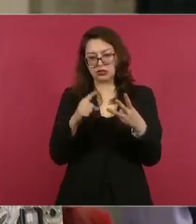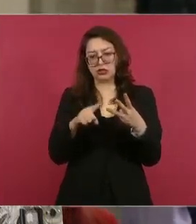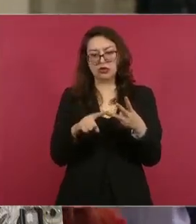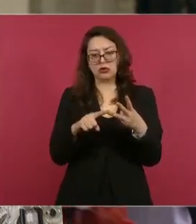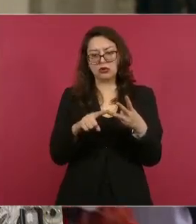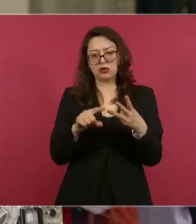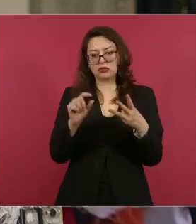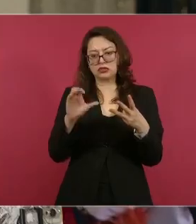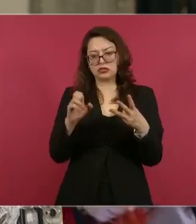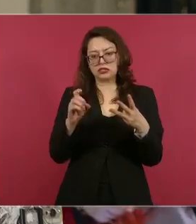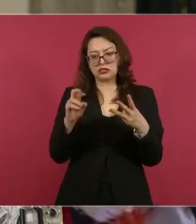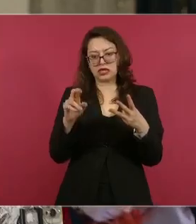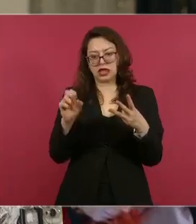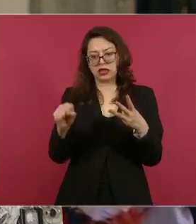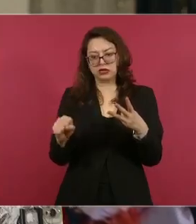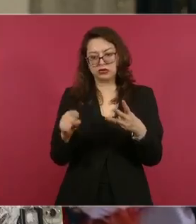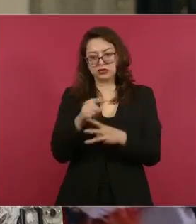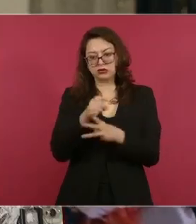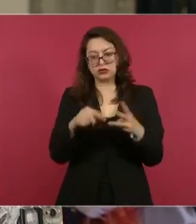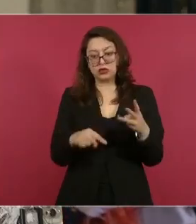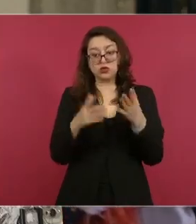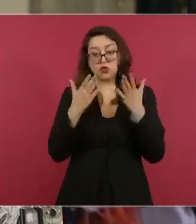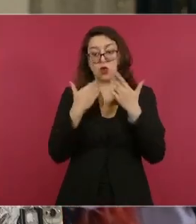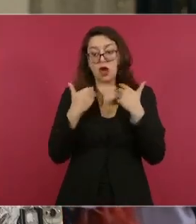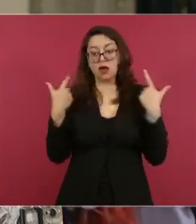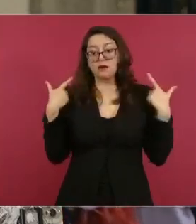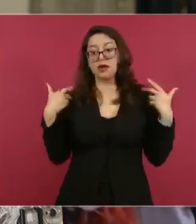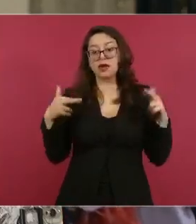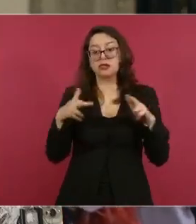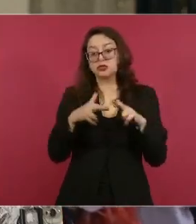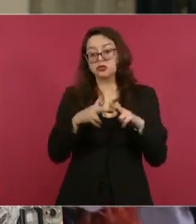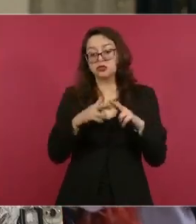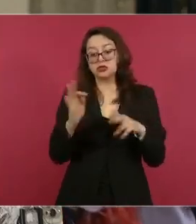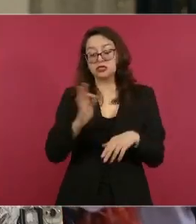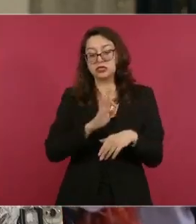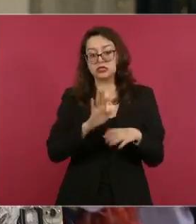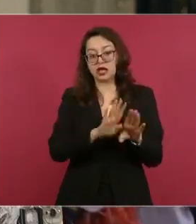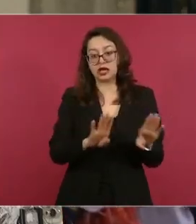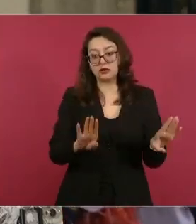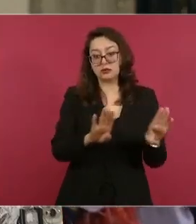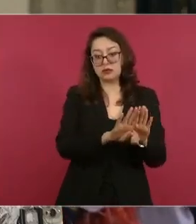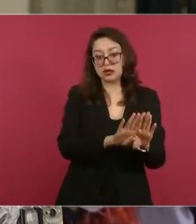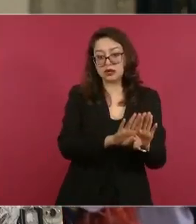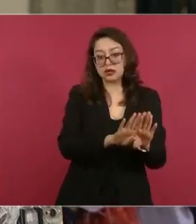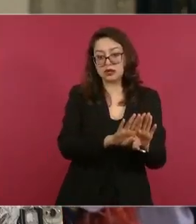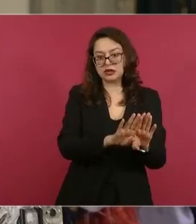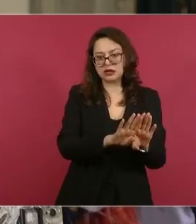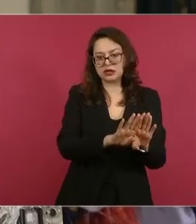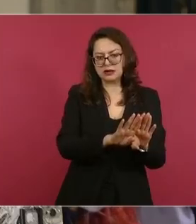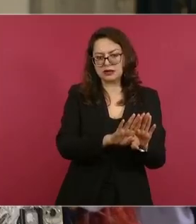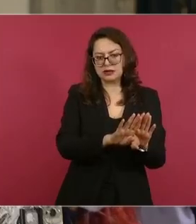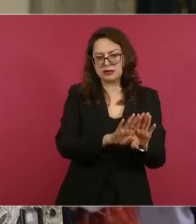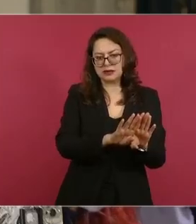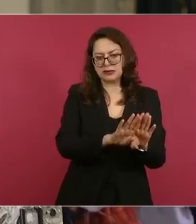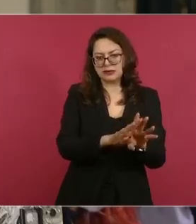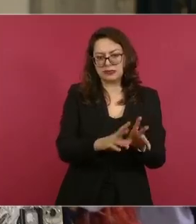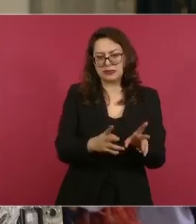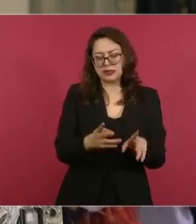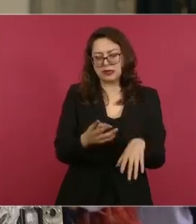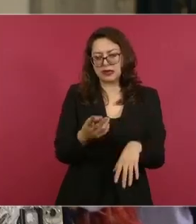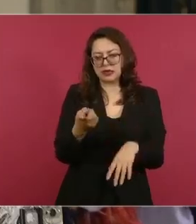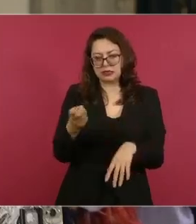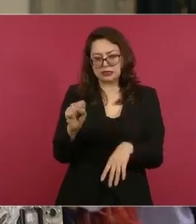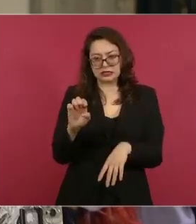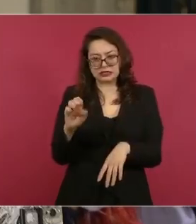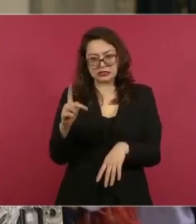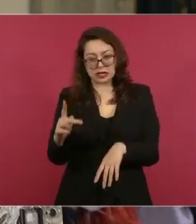Cedros. No se han basificado y lo que nos dijo, y le agradezco a la Secretaría de Educación, que están viendo ese tema,